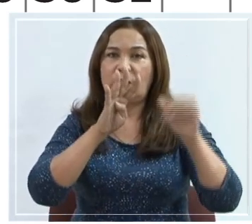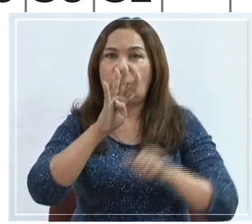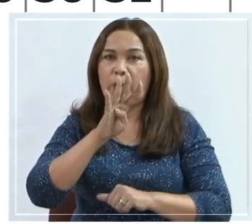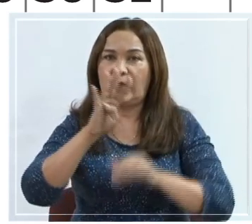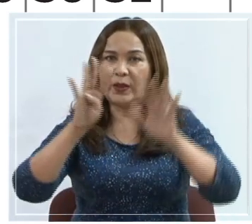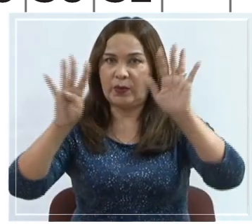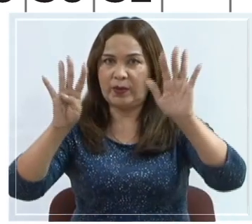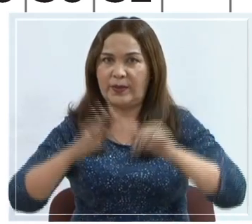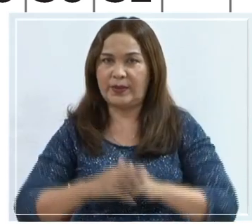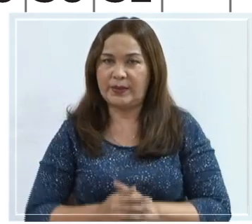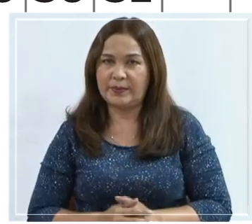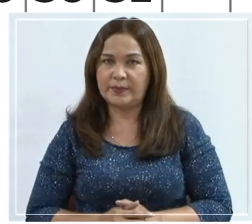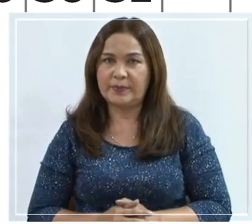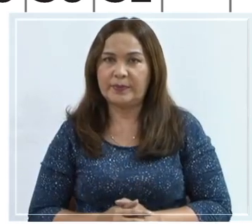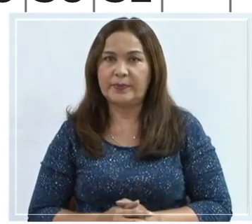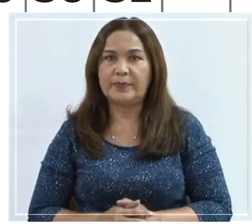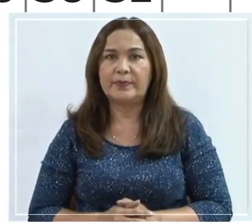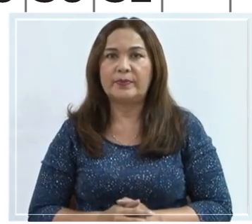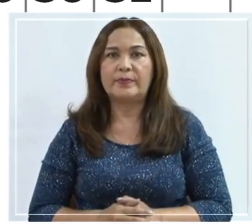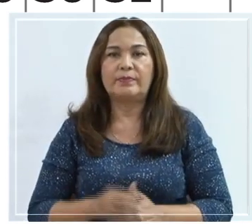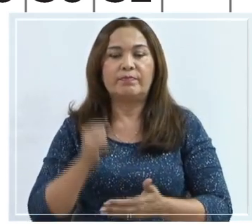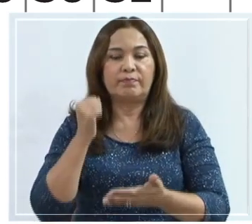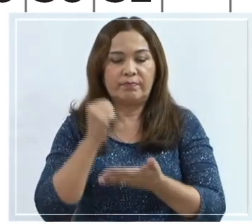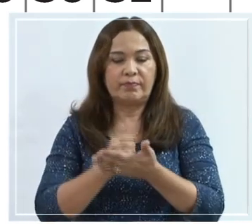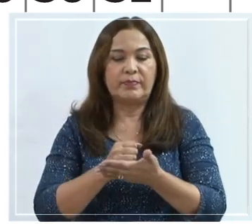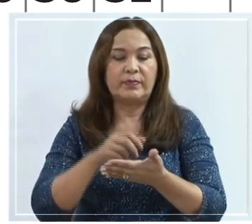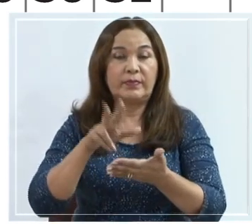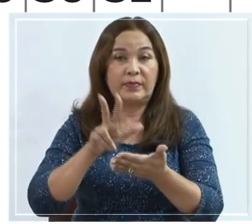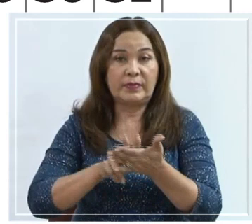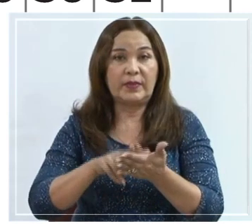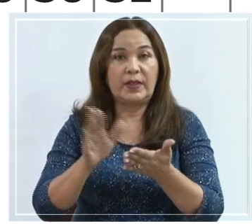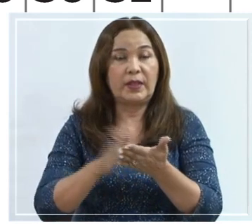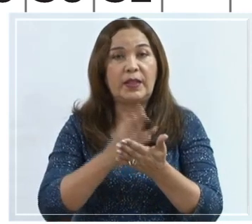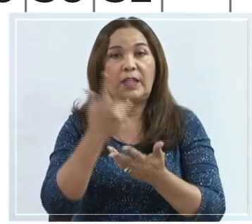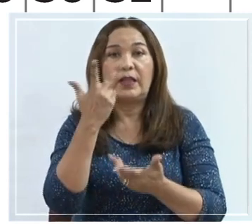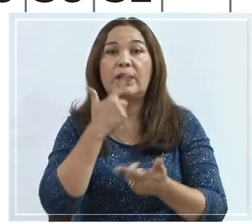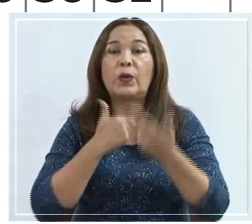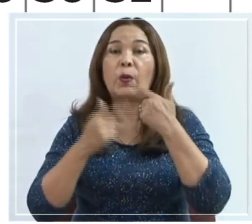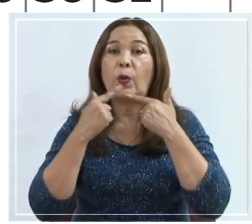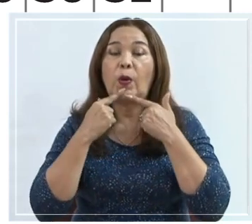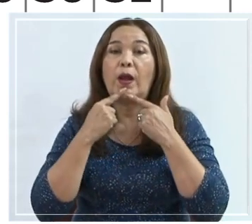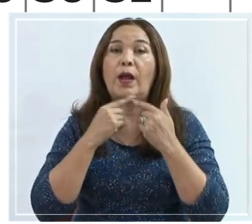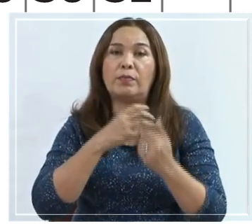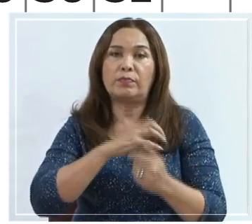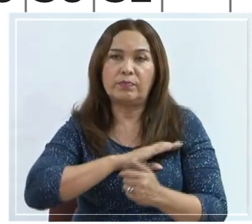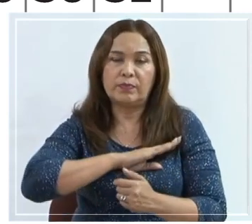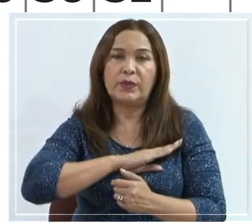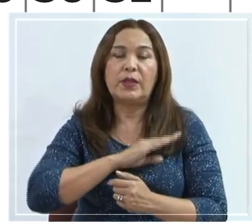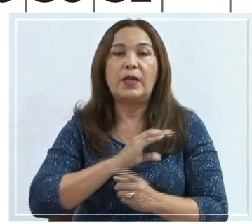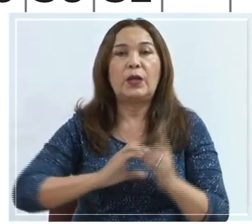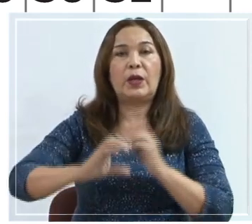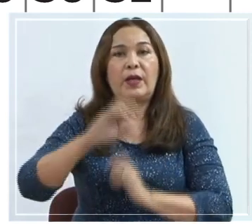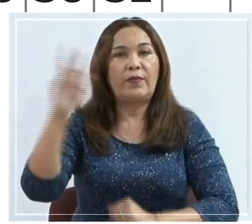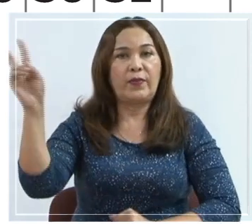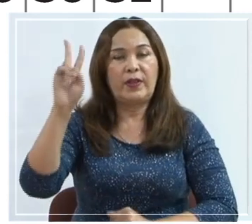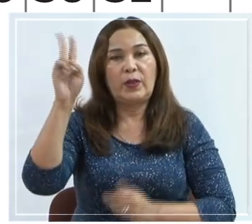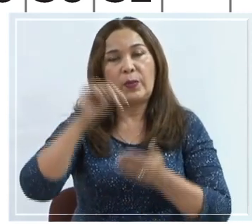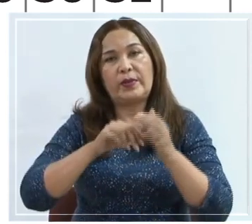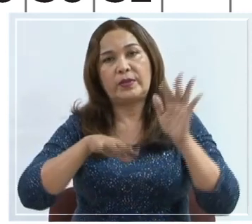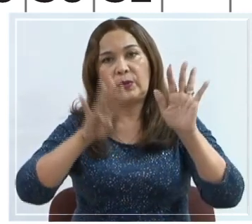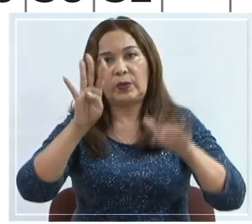1949 certificación de la revista tricolor como patrimonio cultural de venezuela